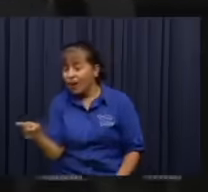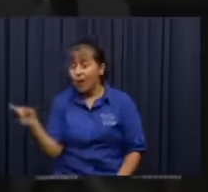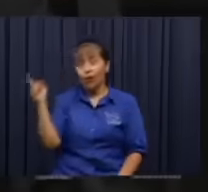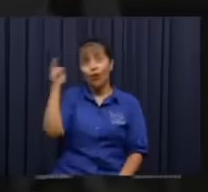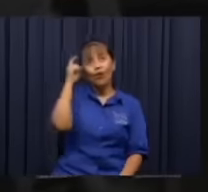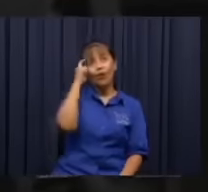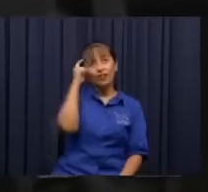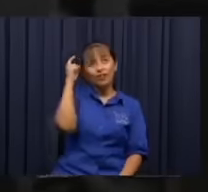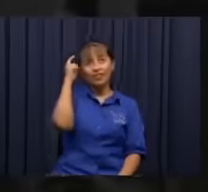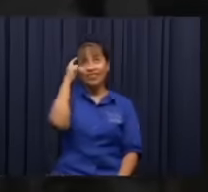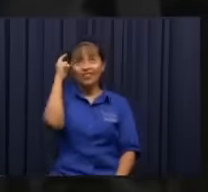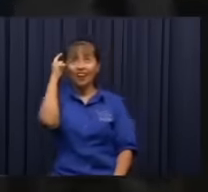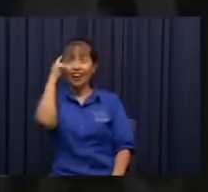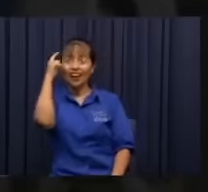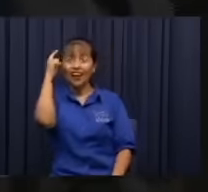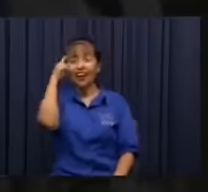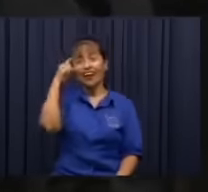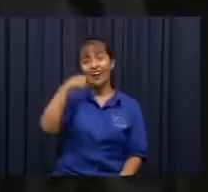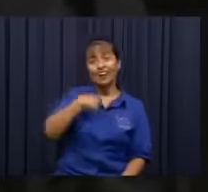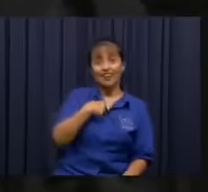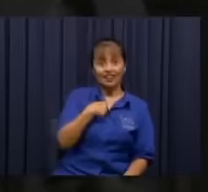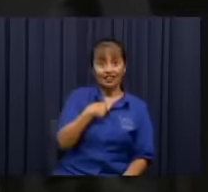¿Quién lo diría?